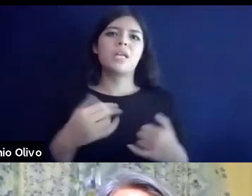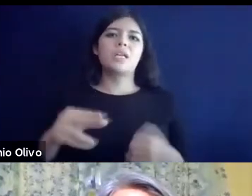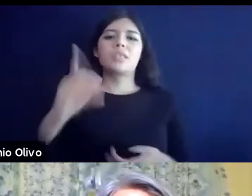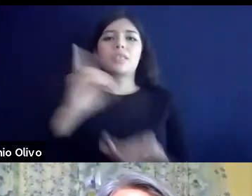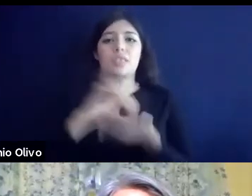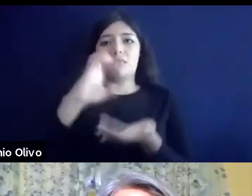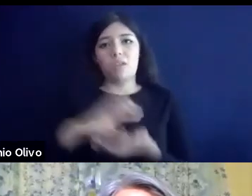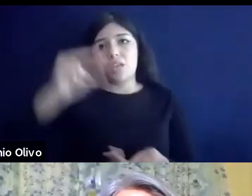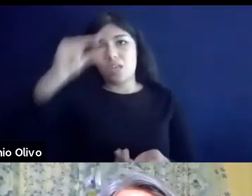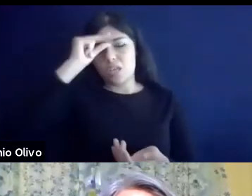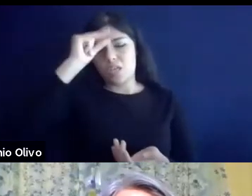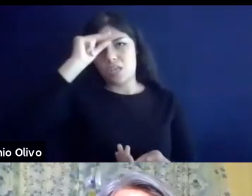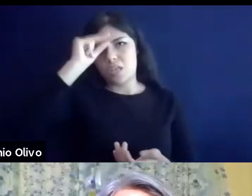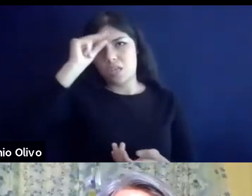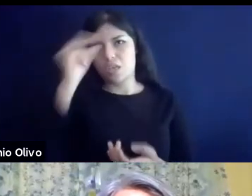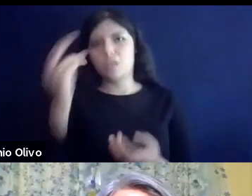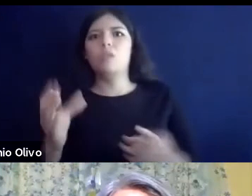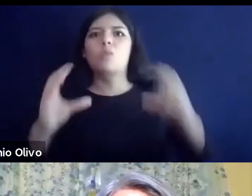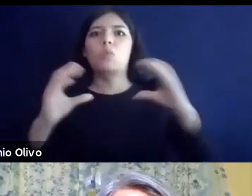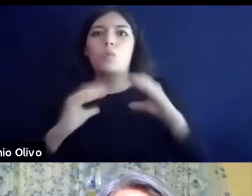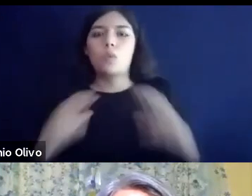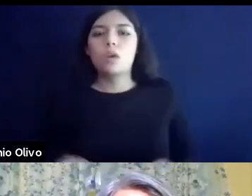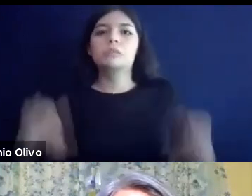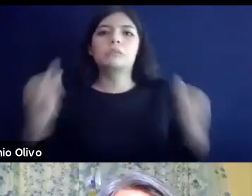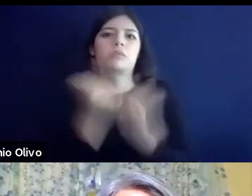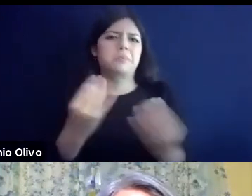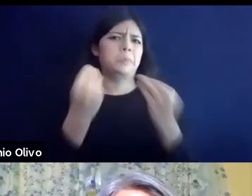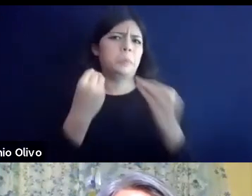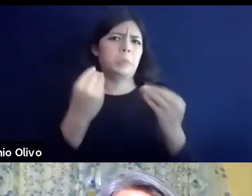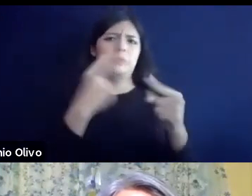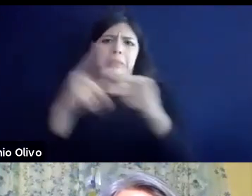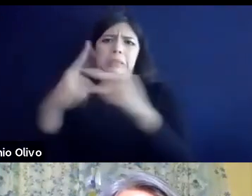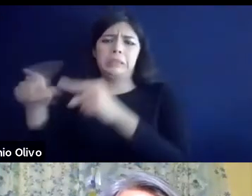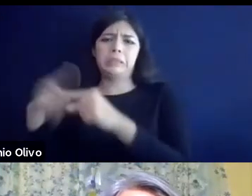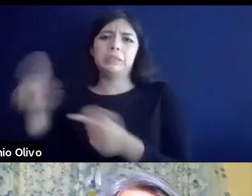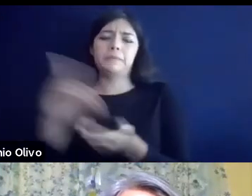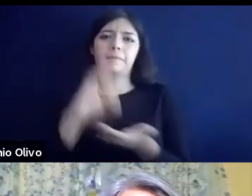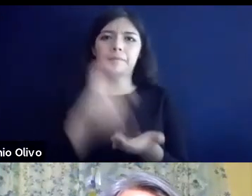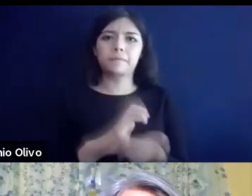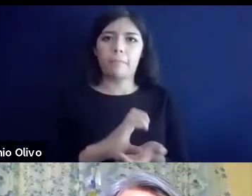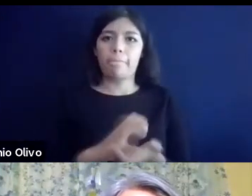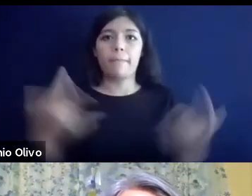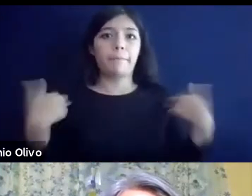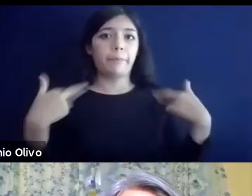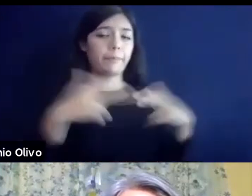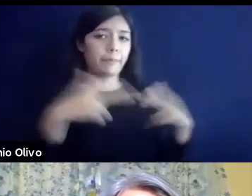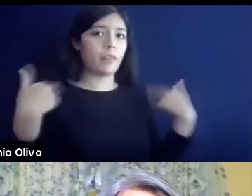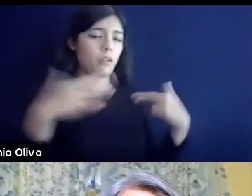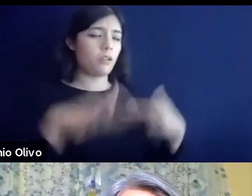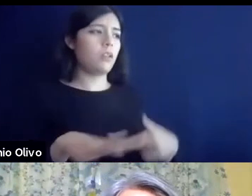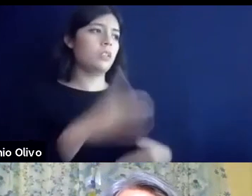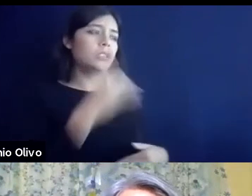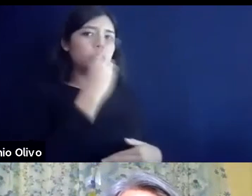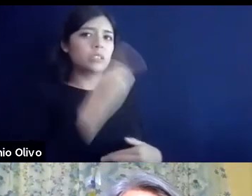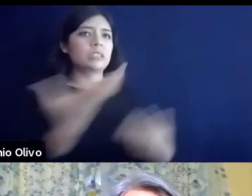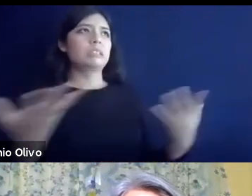fuertes, no recuerdo qué otras discapacidades traía, discapacidad múltiple, Y las maestras, conociendo a la familia, no sabían